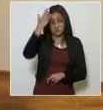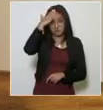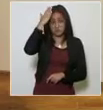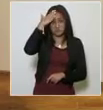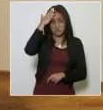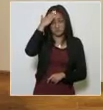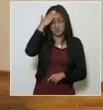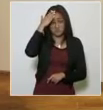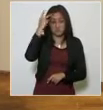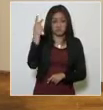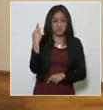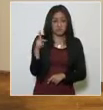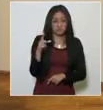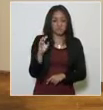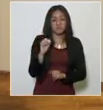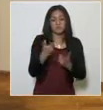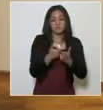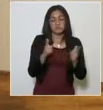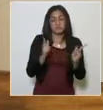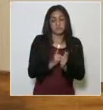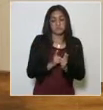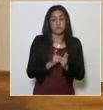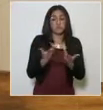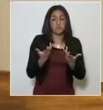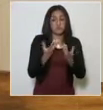político y al partido Morena.